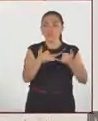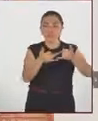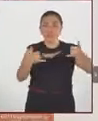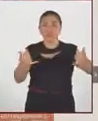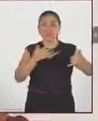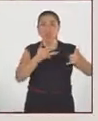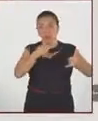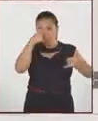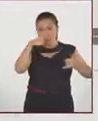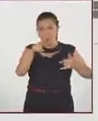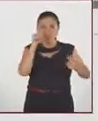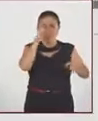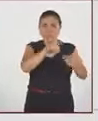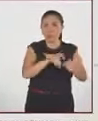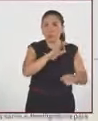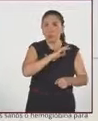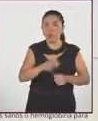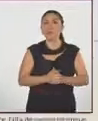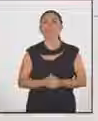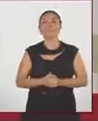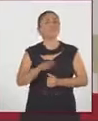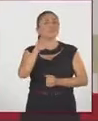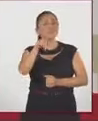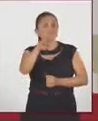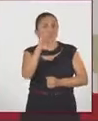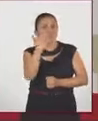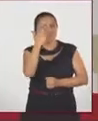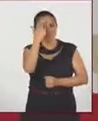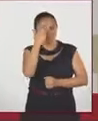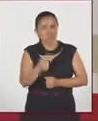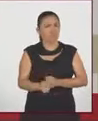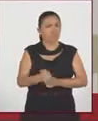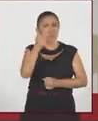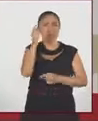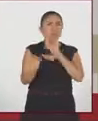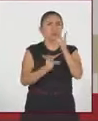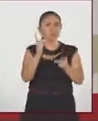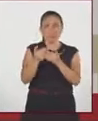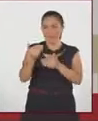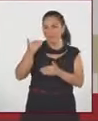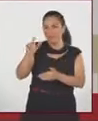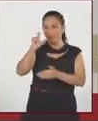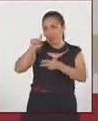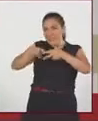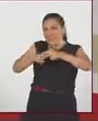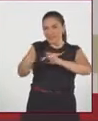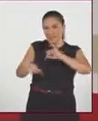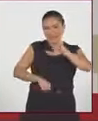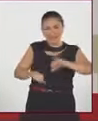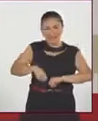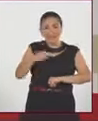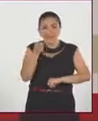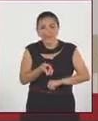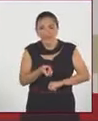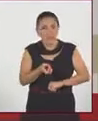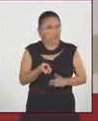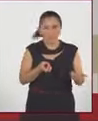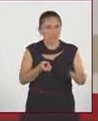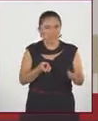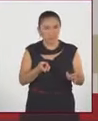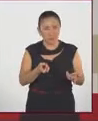para inscribirse. Ahora, ¿recuerdan la pregunta que hicimos al inicio de este seminario? Sí, ¿no?